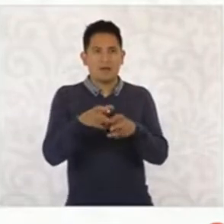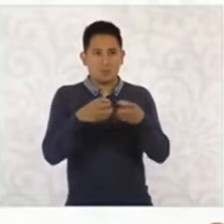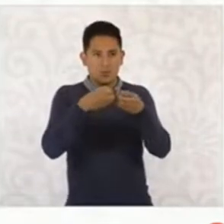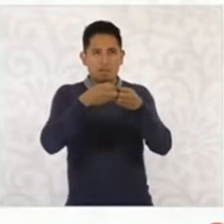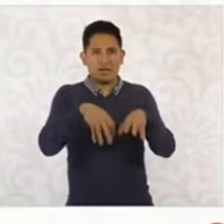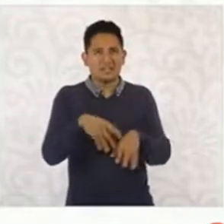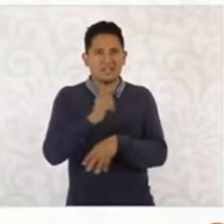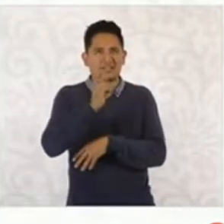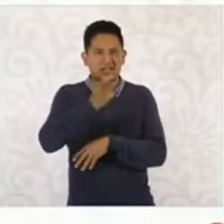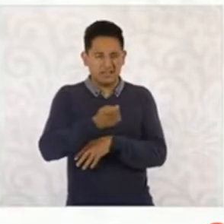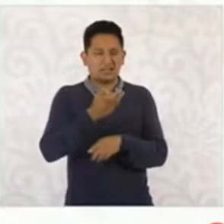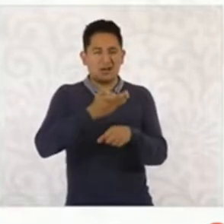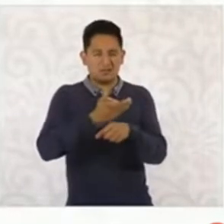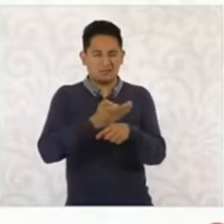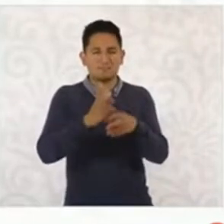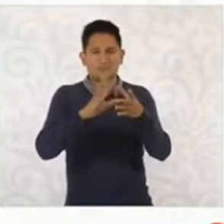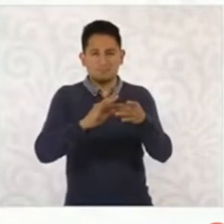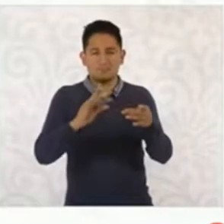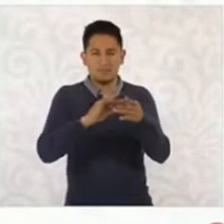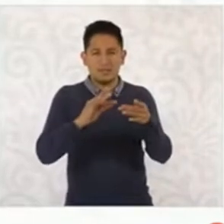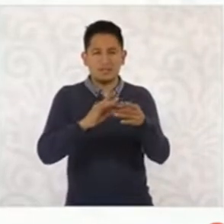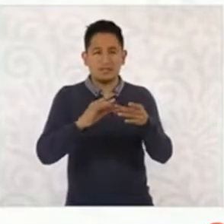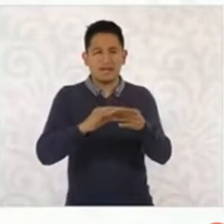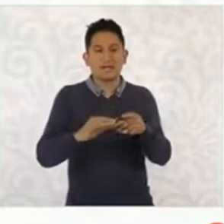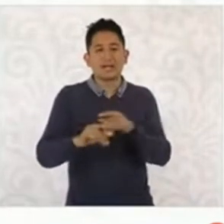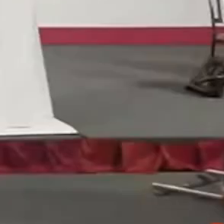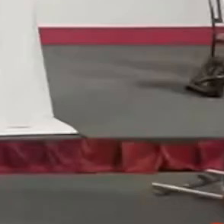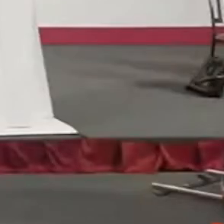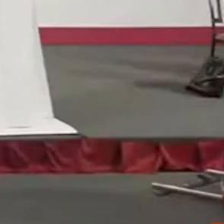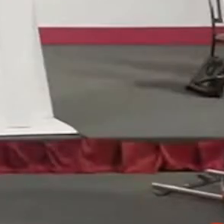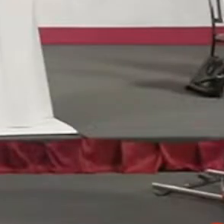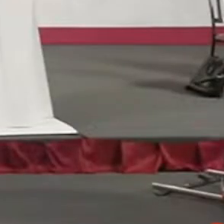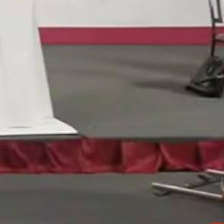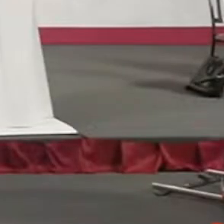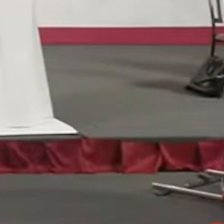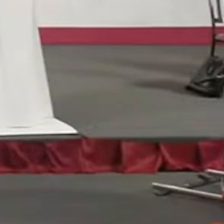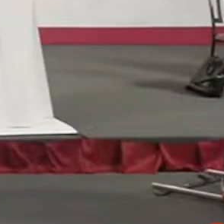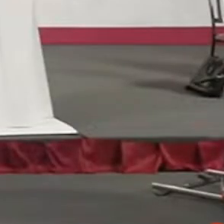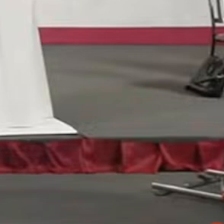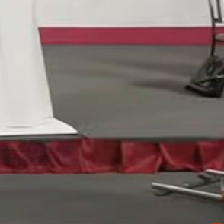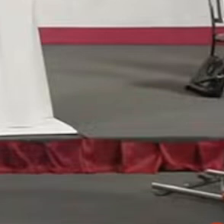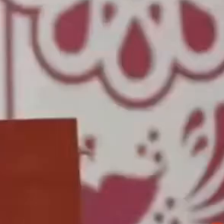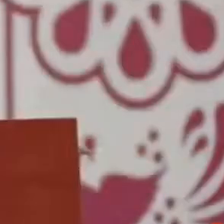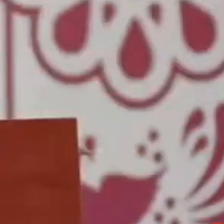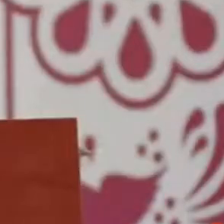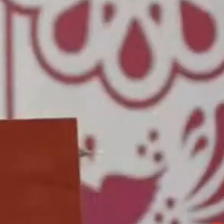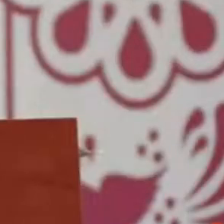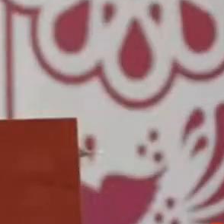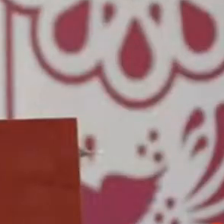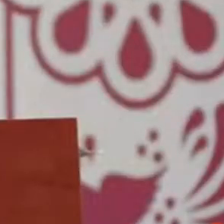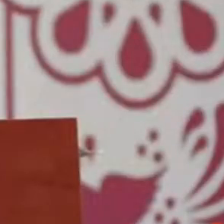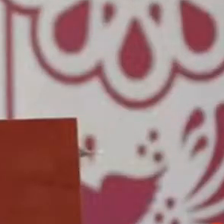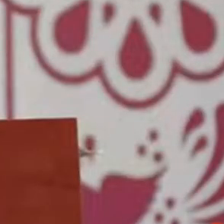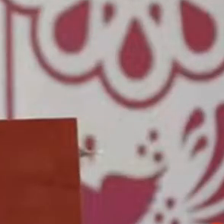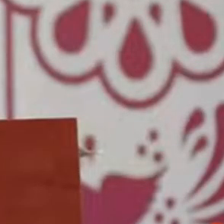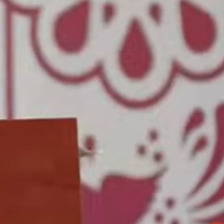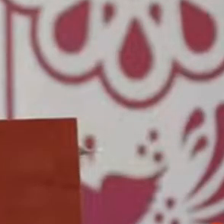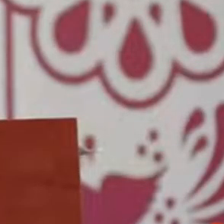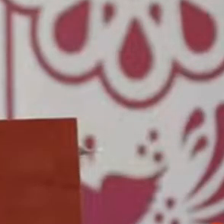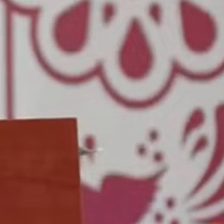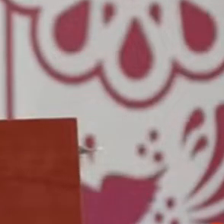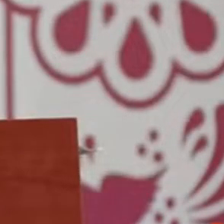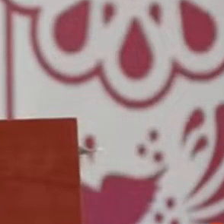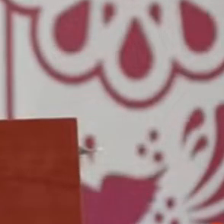número 4, también deducciones indebidas. Entonces, todo es en el mismo grupo empresarial, es una estrategia de